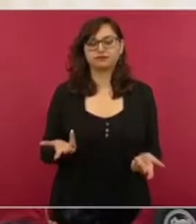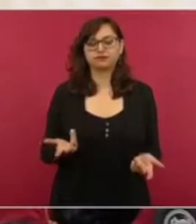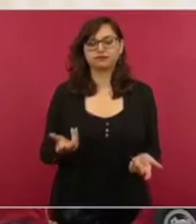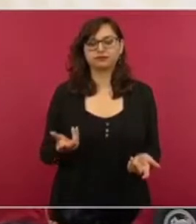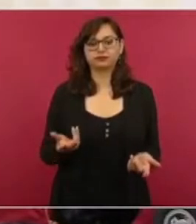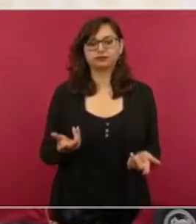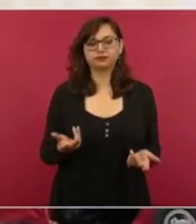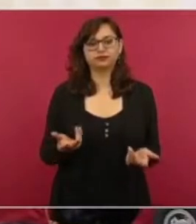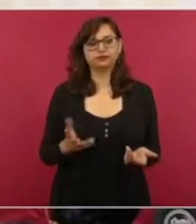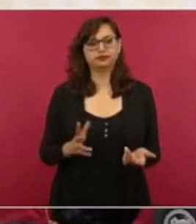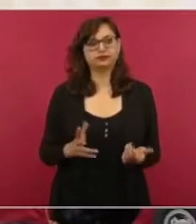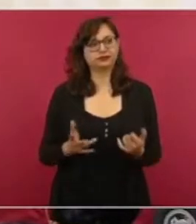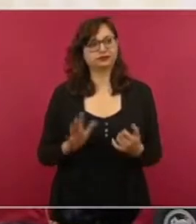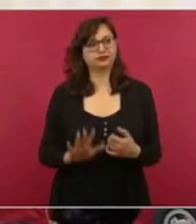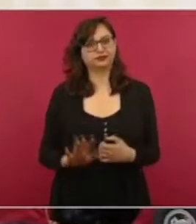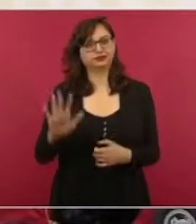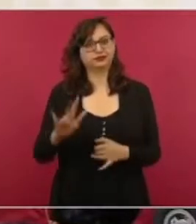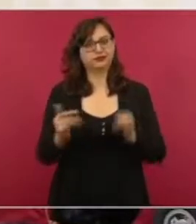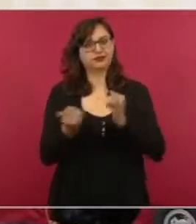regresar a la Guerra Fría,